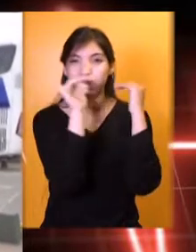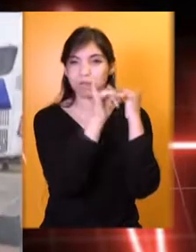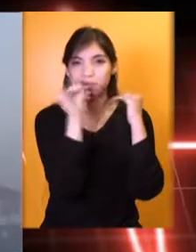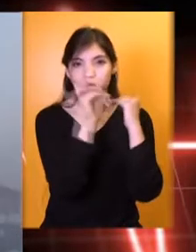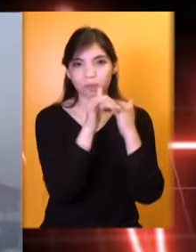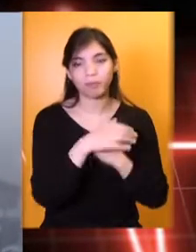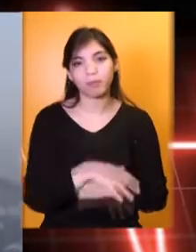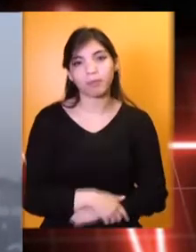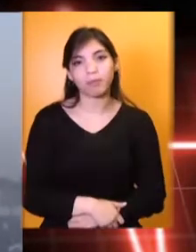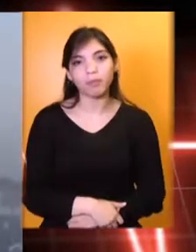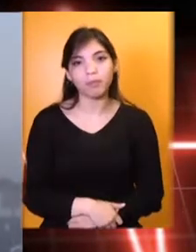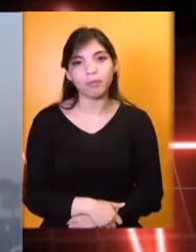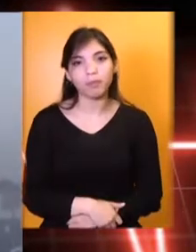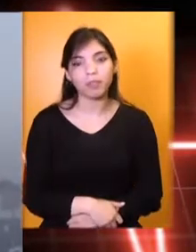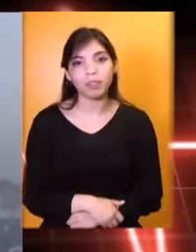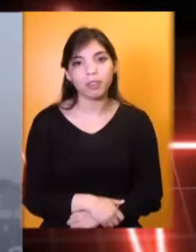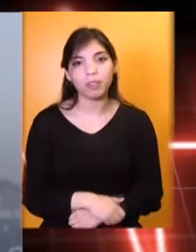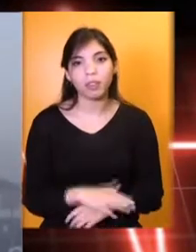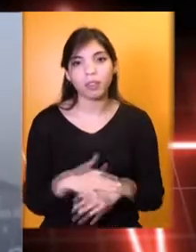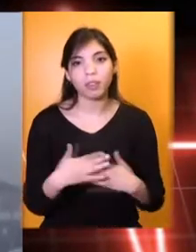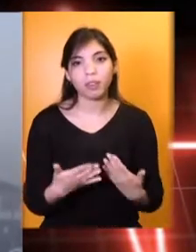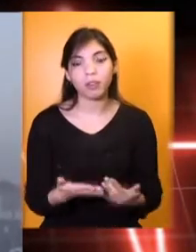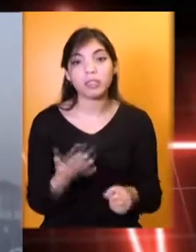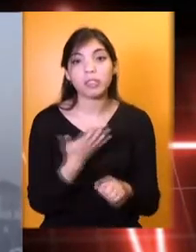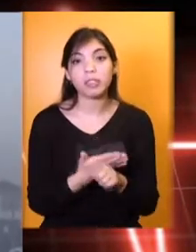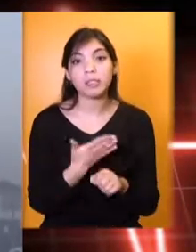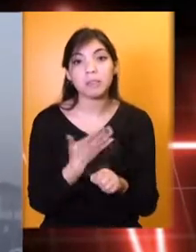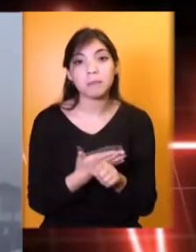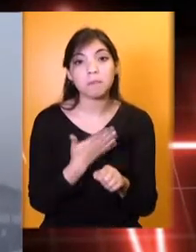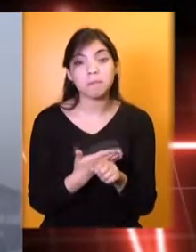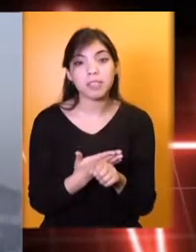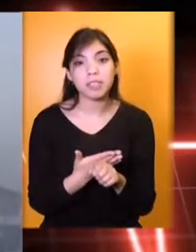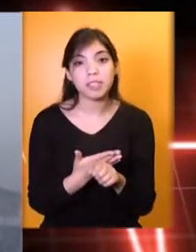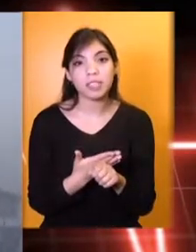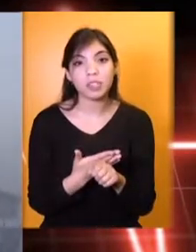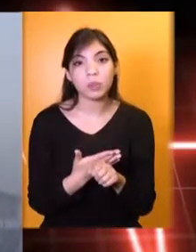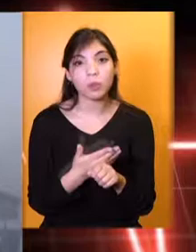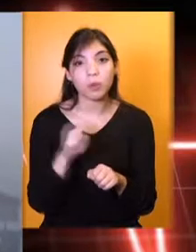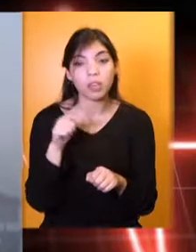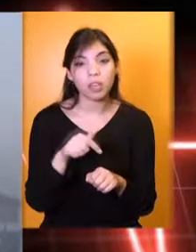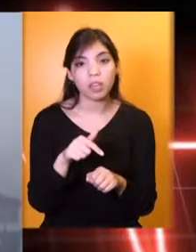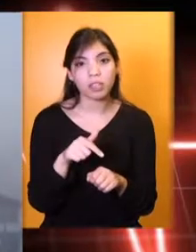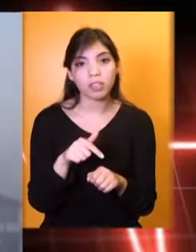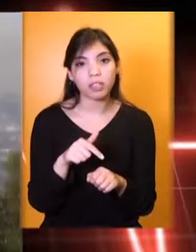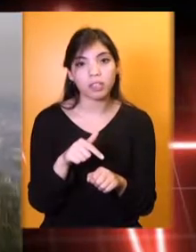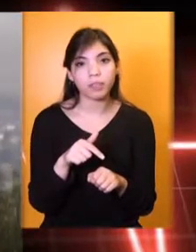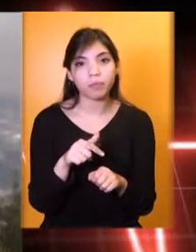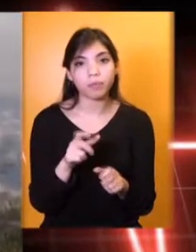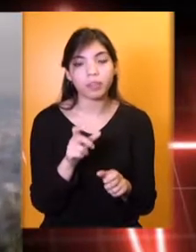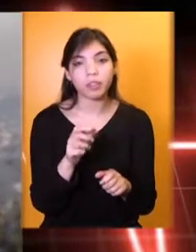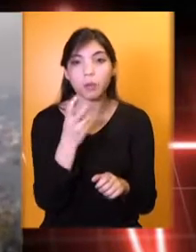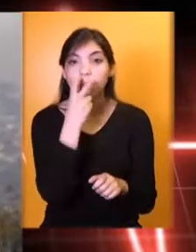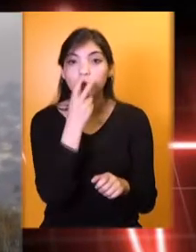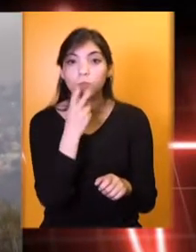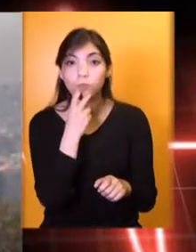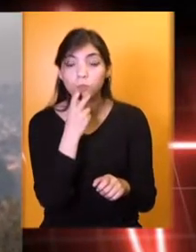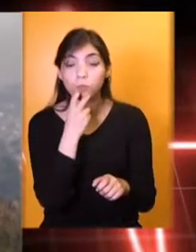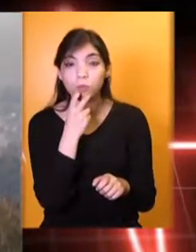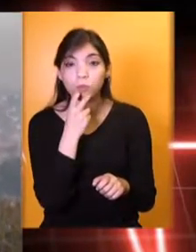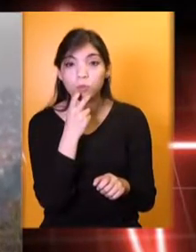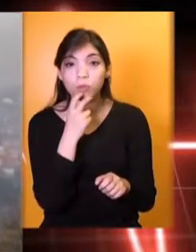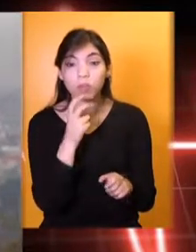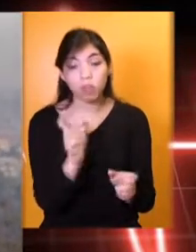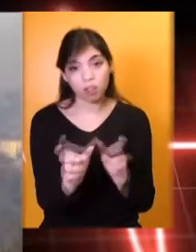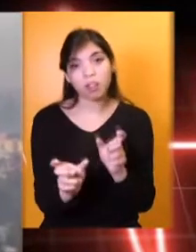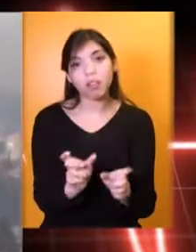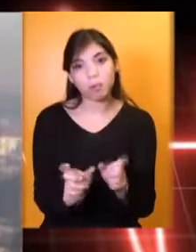ambiente. En cuanto a las medidas que hay que aplicar a la hora de una emergencia ambiental, los porteños dicen que pueden hacer un sacrificio